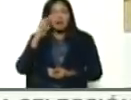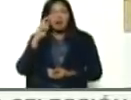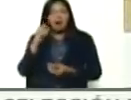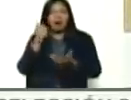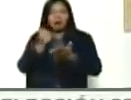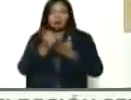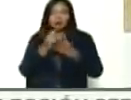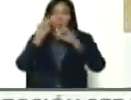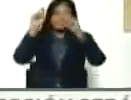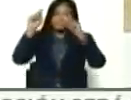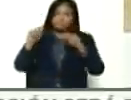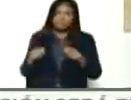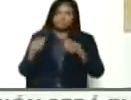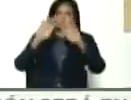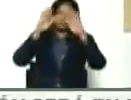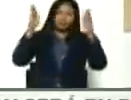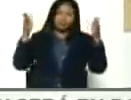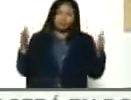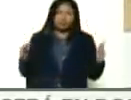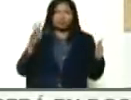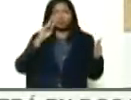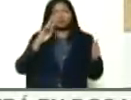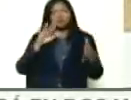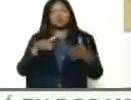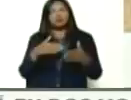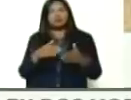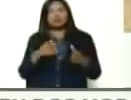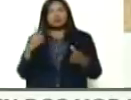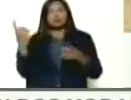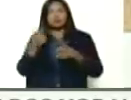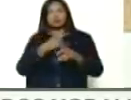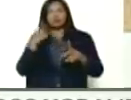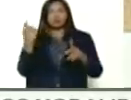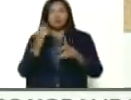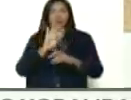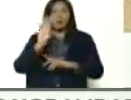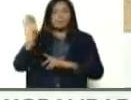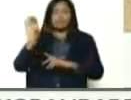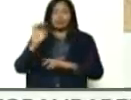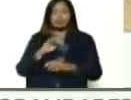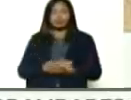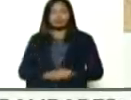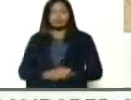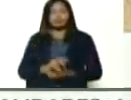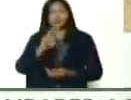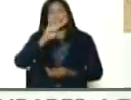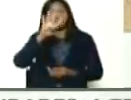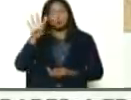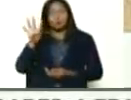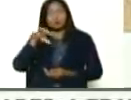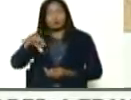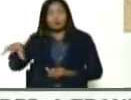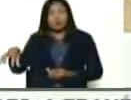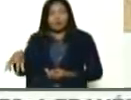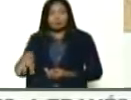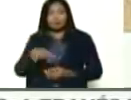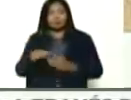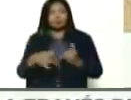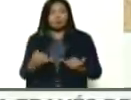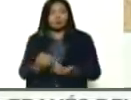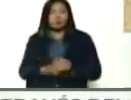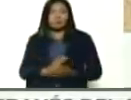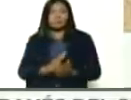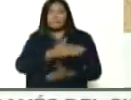este monolito este monolito que ha estado rodando por todo el país en los 24 estados del país las principales